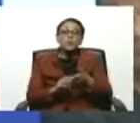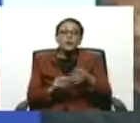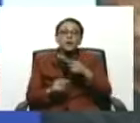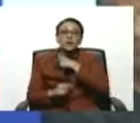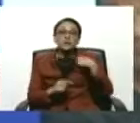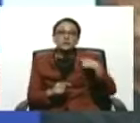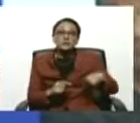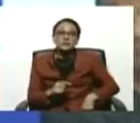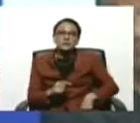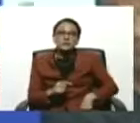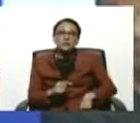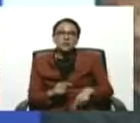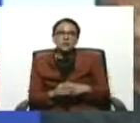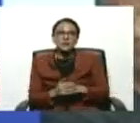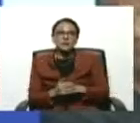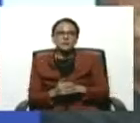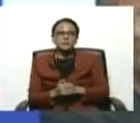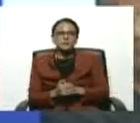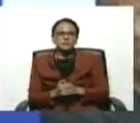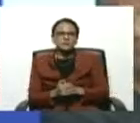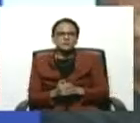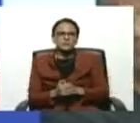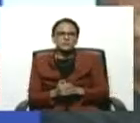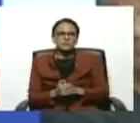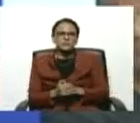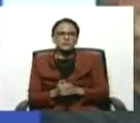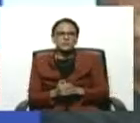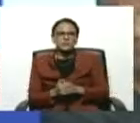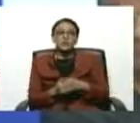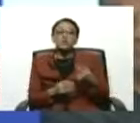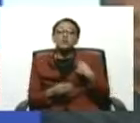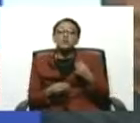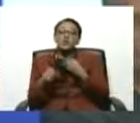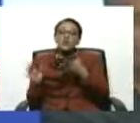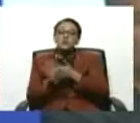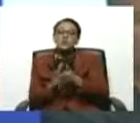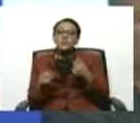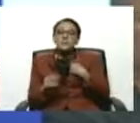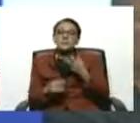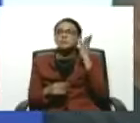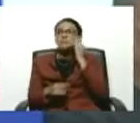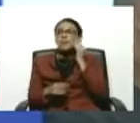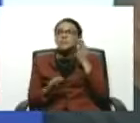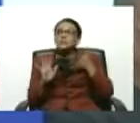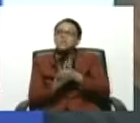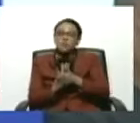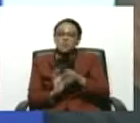se me ha pedido del instituto desarrollo de China escuchemos experiencia de China